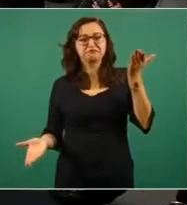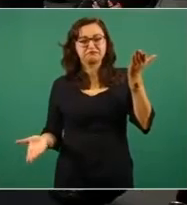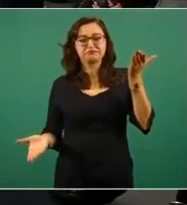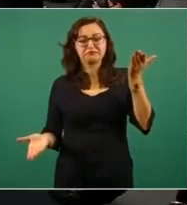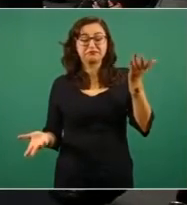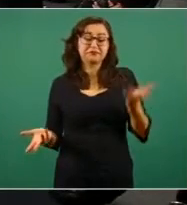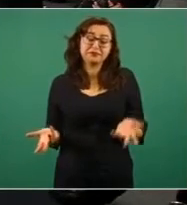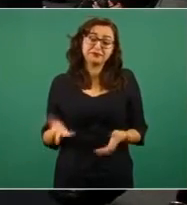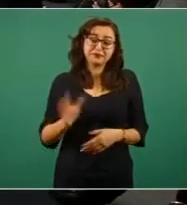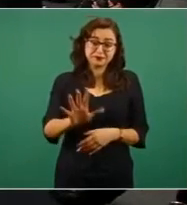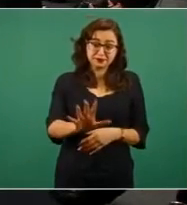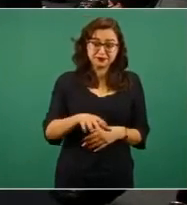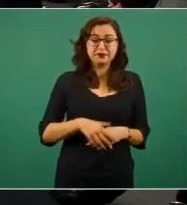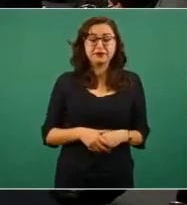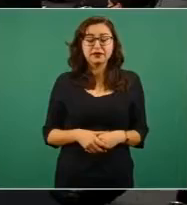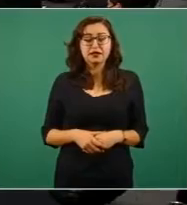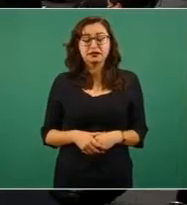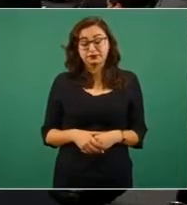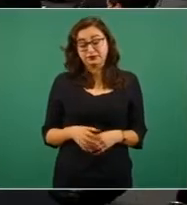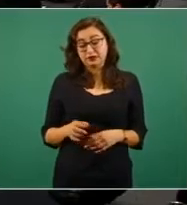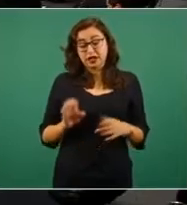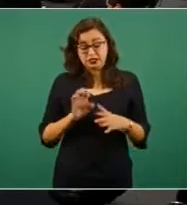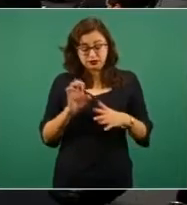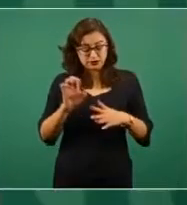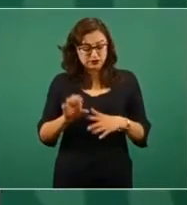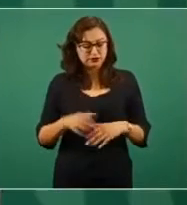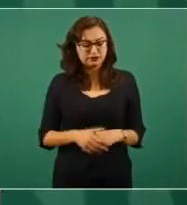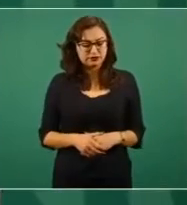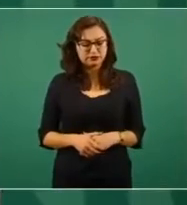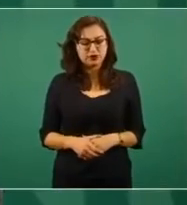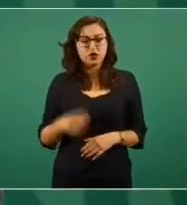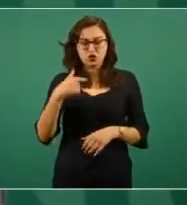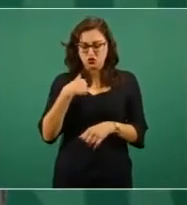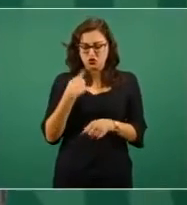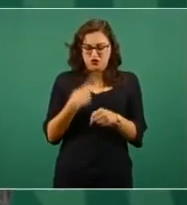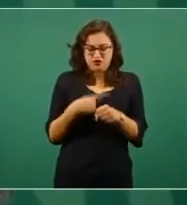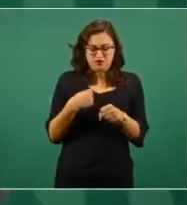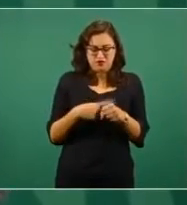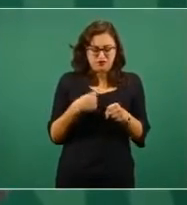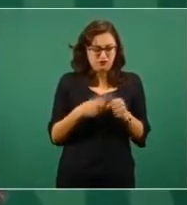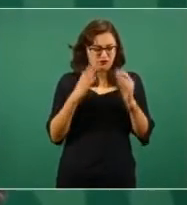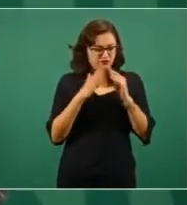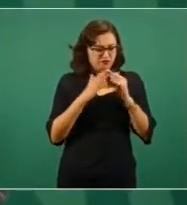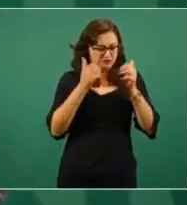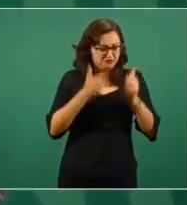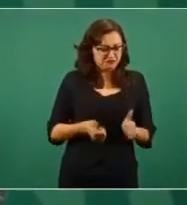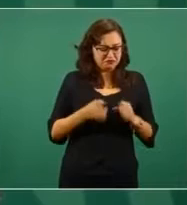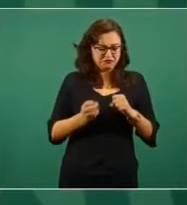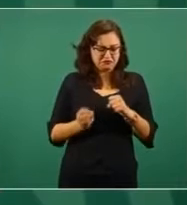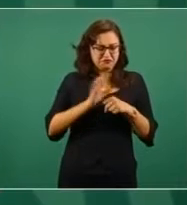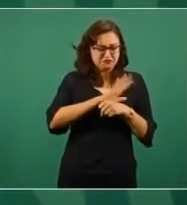Entonces, ¿qué reflexión tengo después del COVID? Que debemos de seguir.